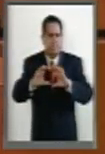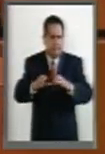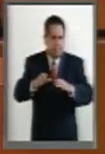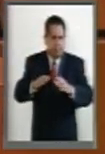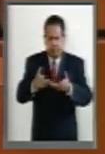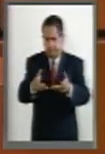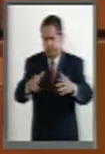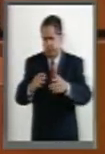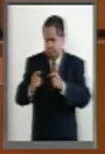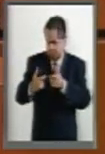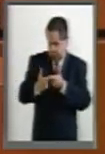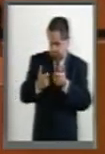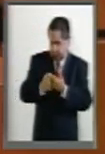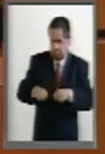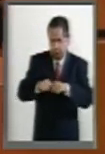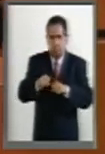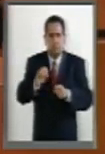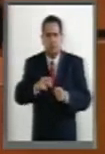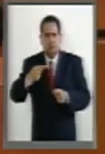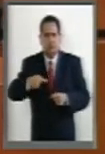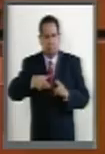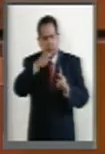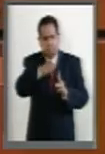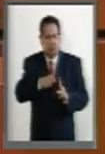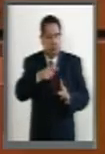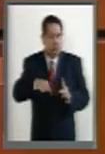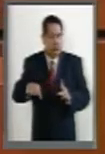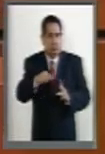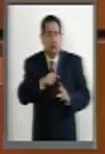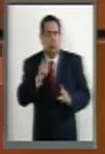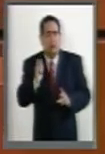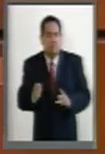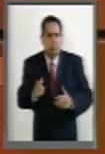aquel sujeto agrario que se considere